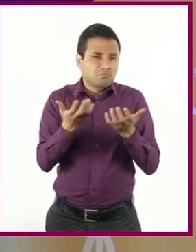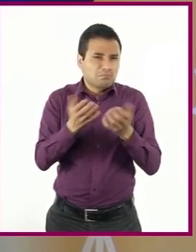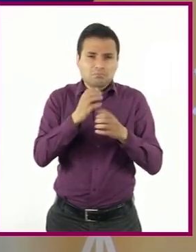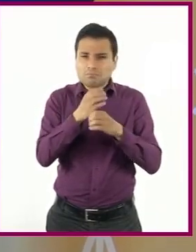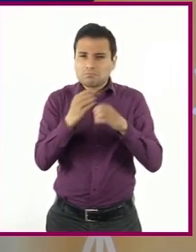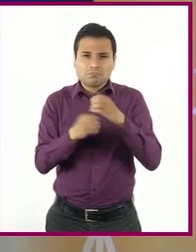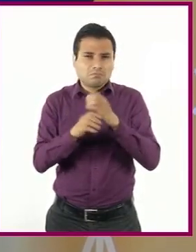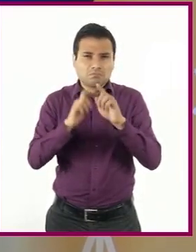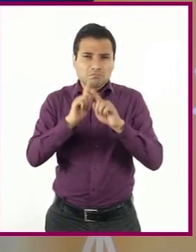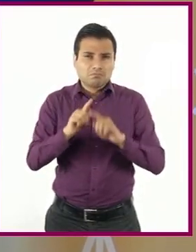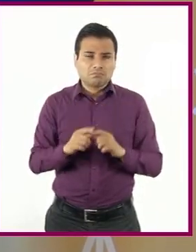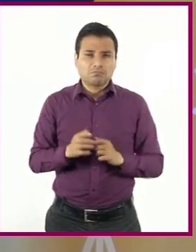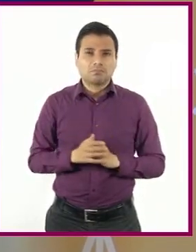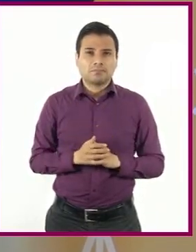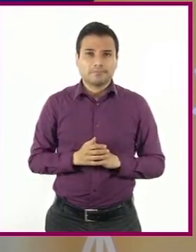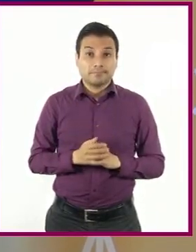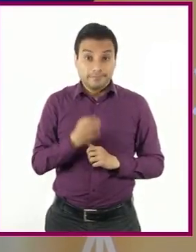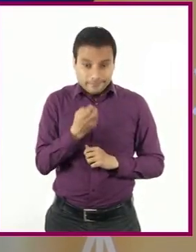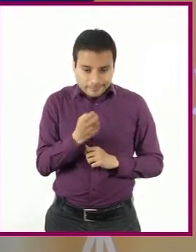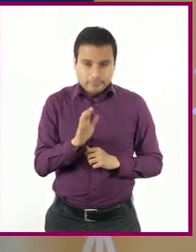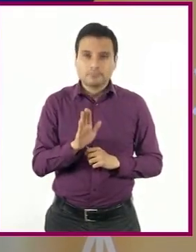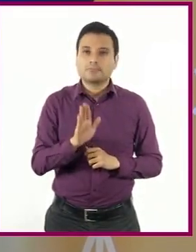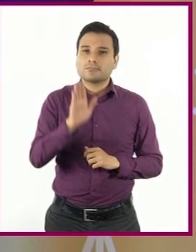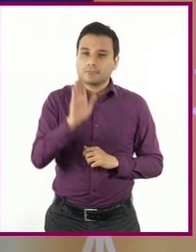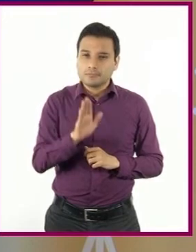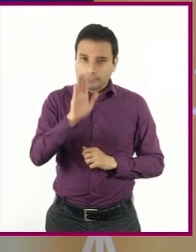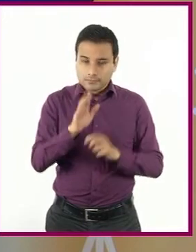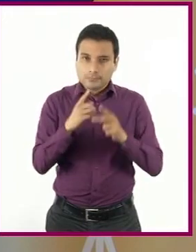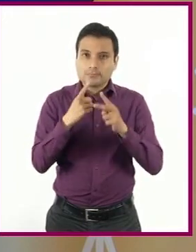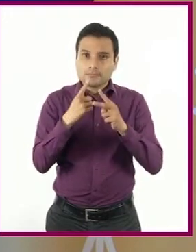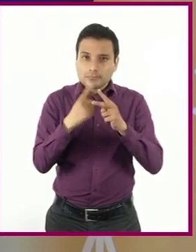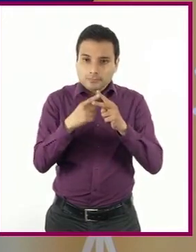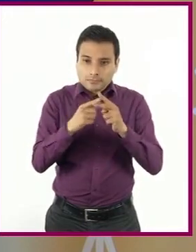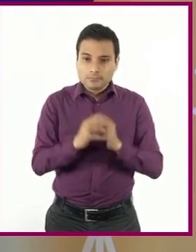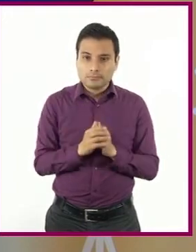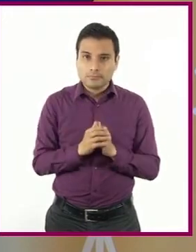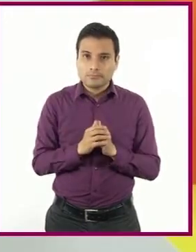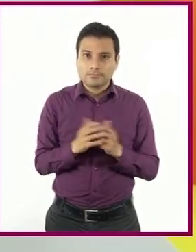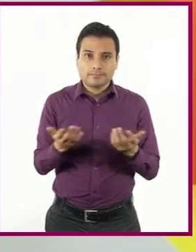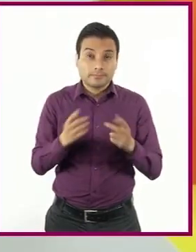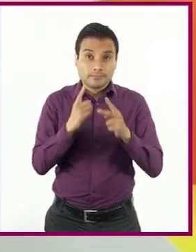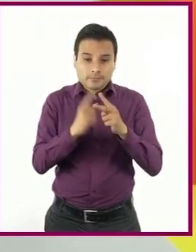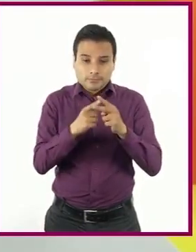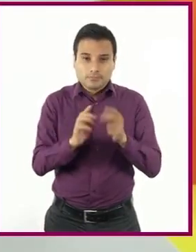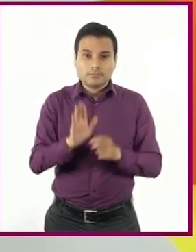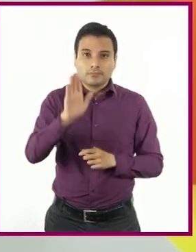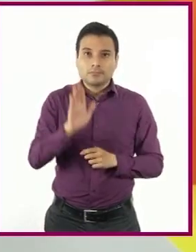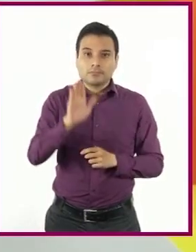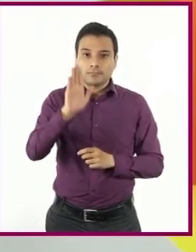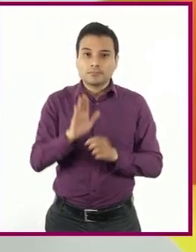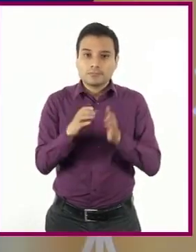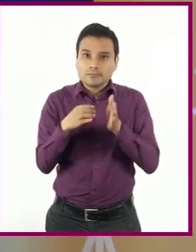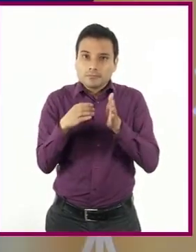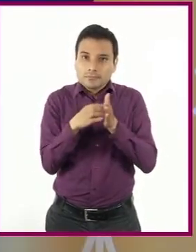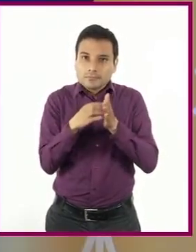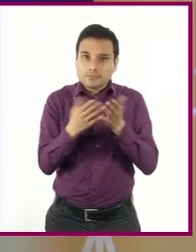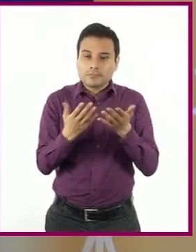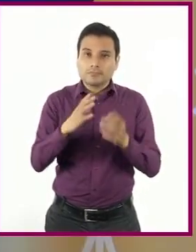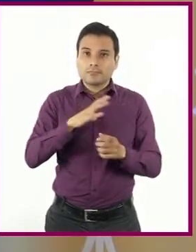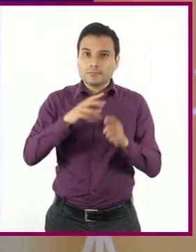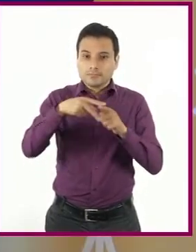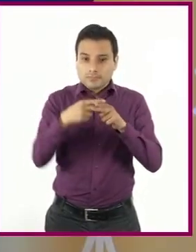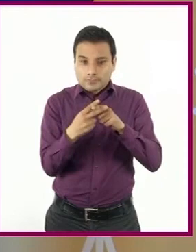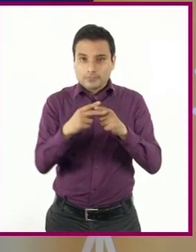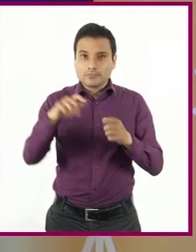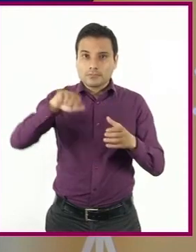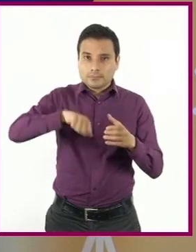problema. Así son las matemáticas para la economía, como una caja con distintas herramientas.